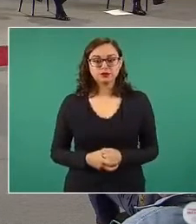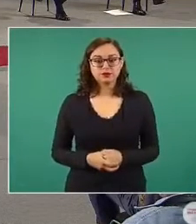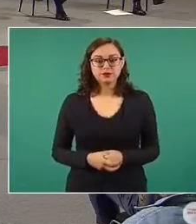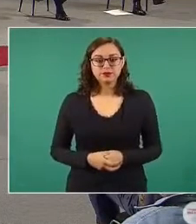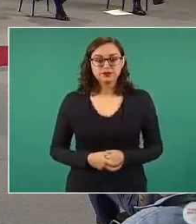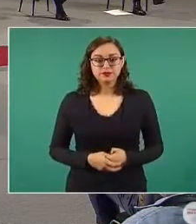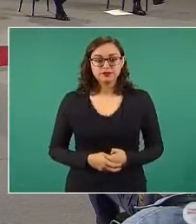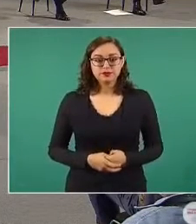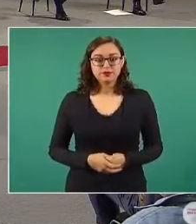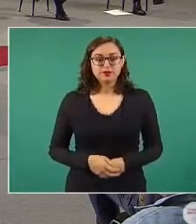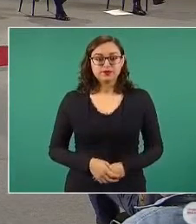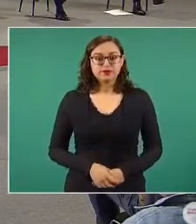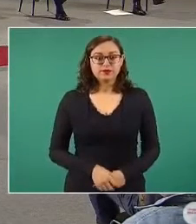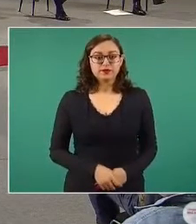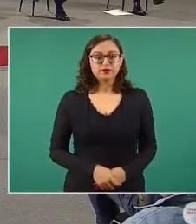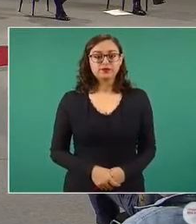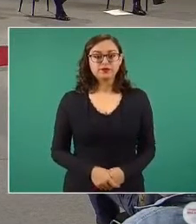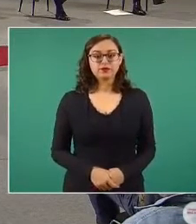¿Ah, sí?